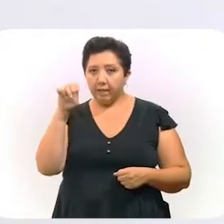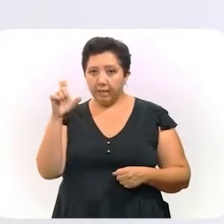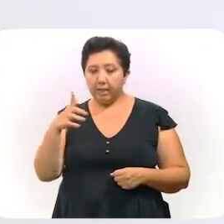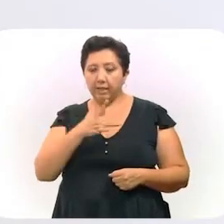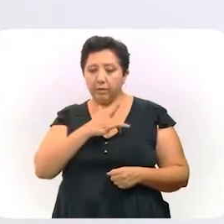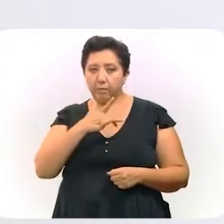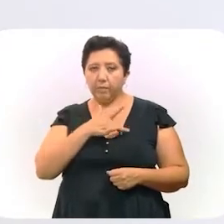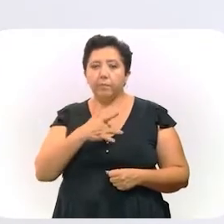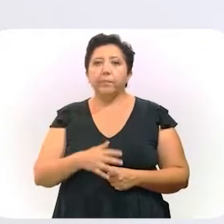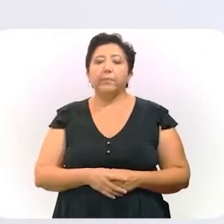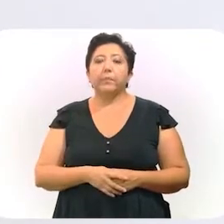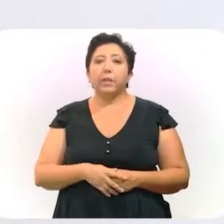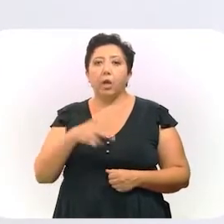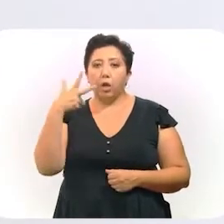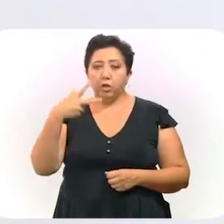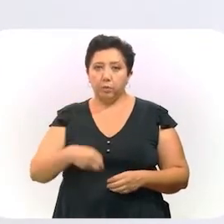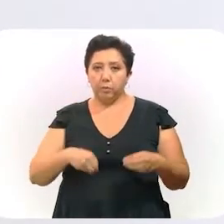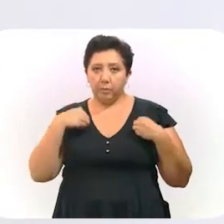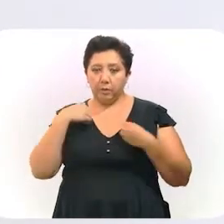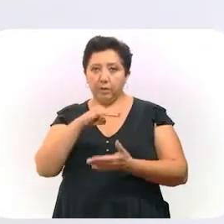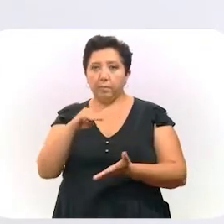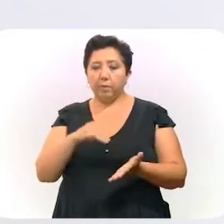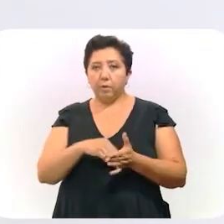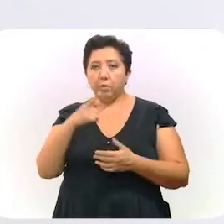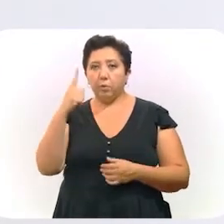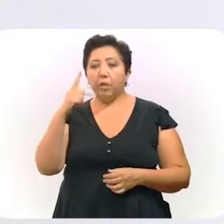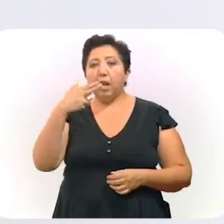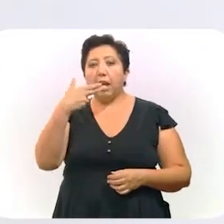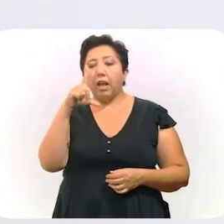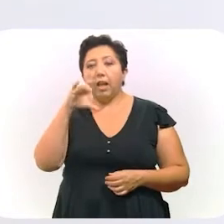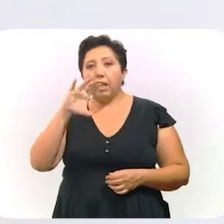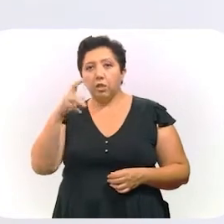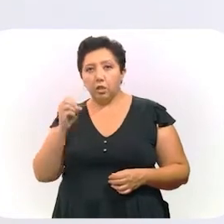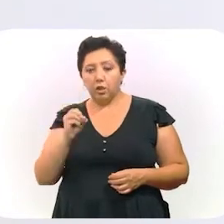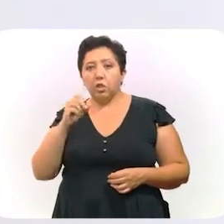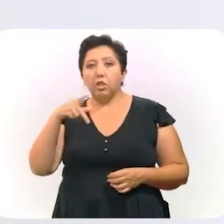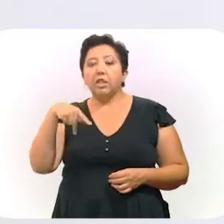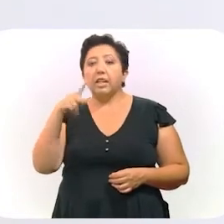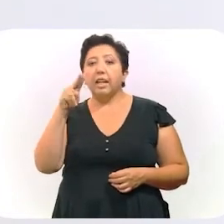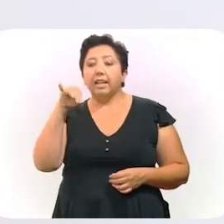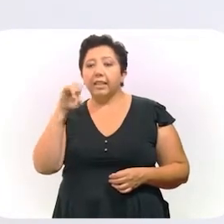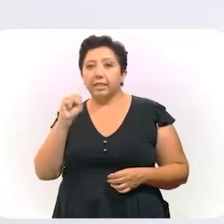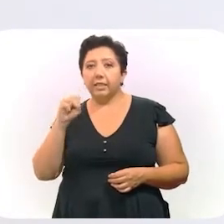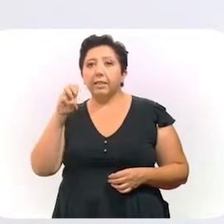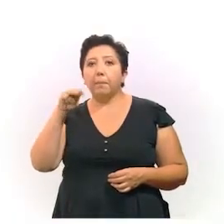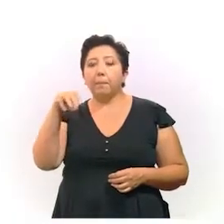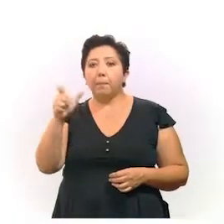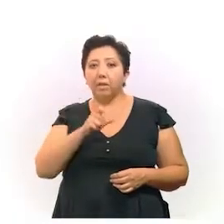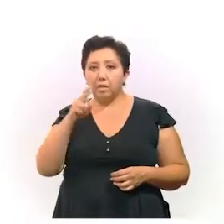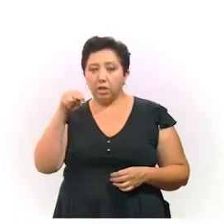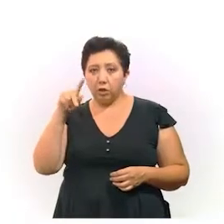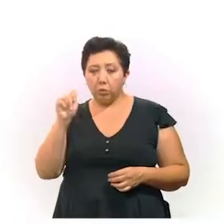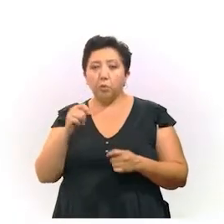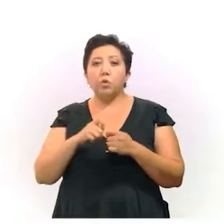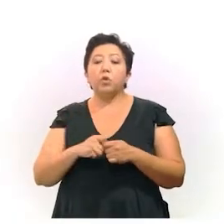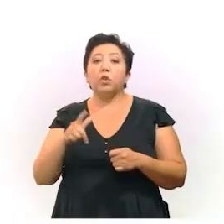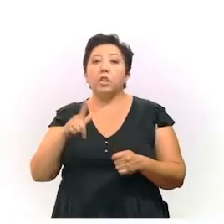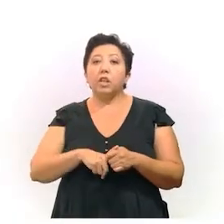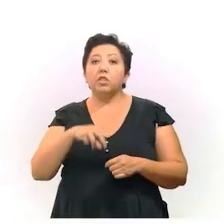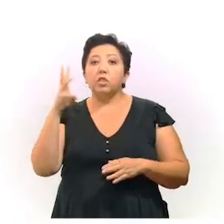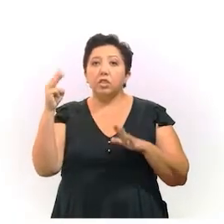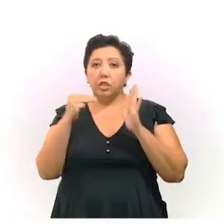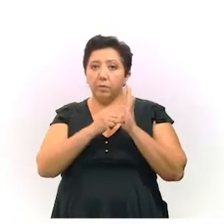crónica y cardiopatía. 8 residían en Mérida, 1 en Jalachó, 1 en Canacín y 1 en Maxcanú. En total,